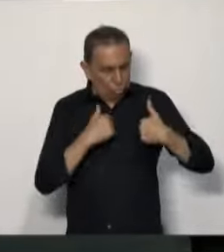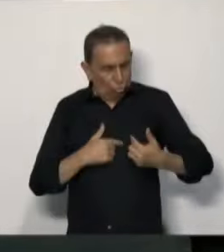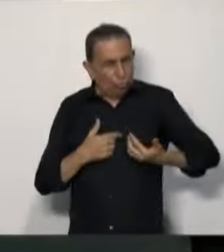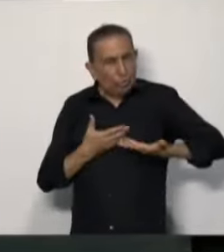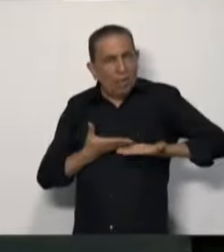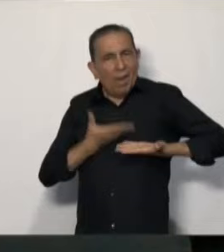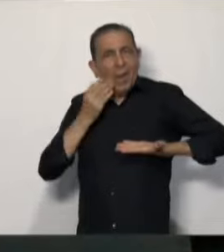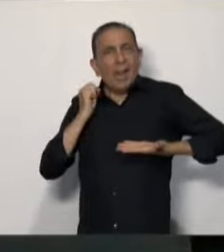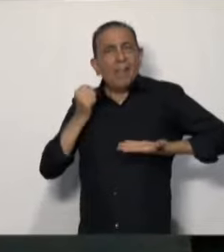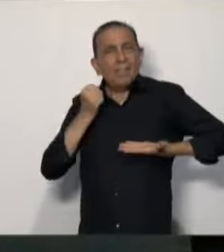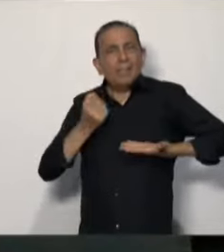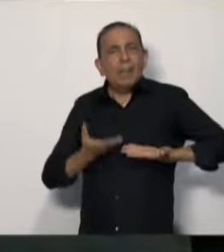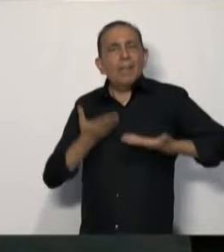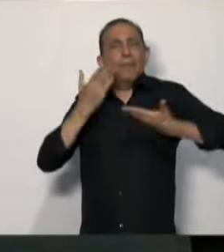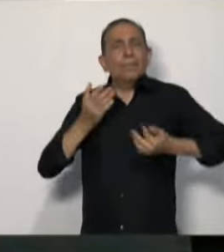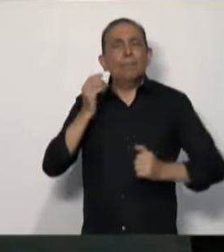Levantemos el corazón.